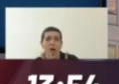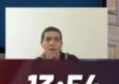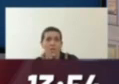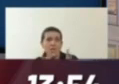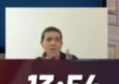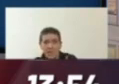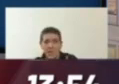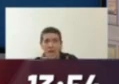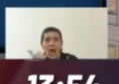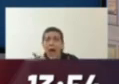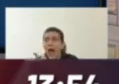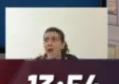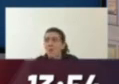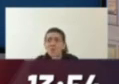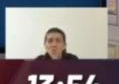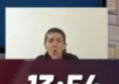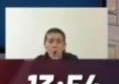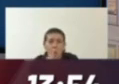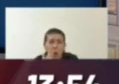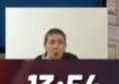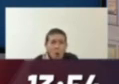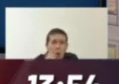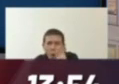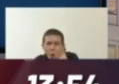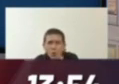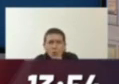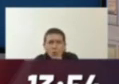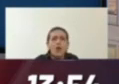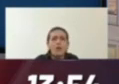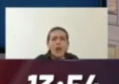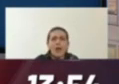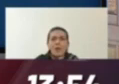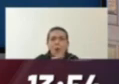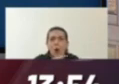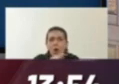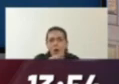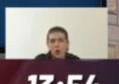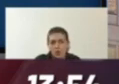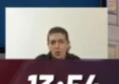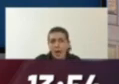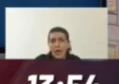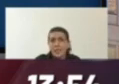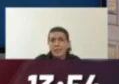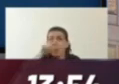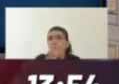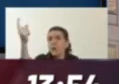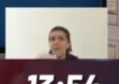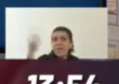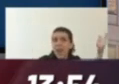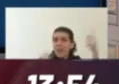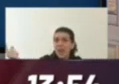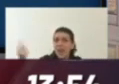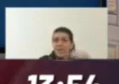que concentra mucho en el puerto de Buenos Aires. Y entonces todo el país viene en búsqueda de insumos, de productos,